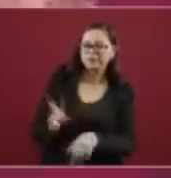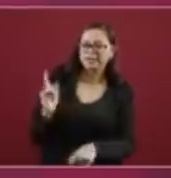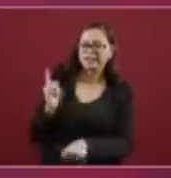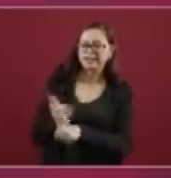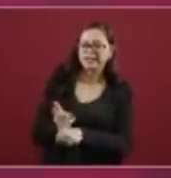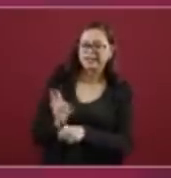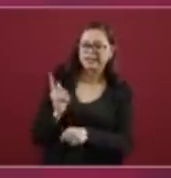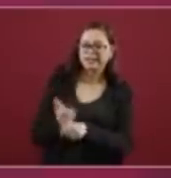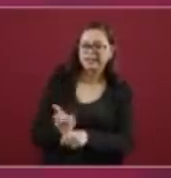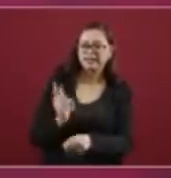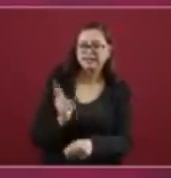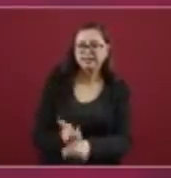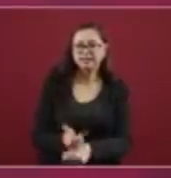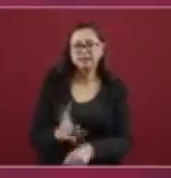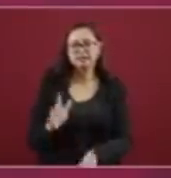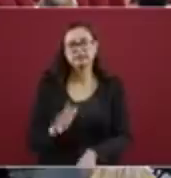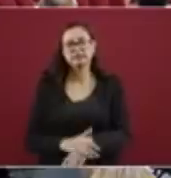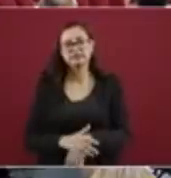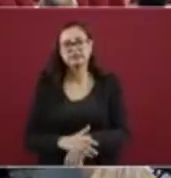Porque